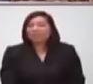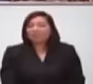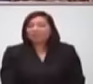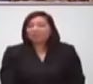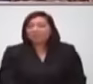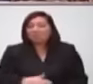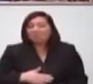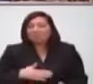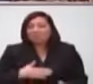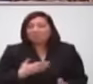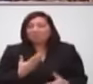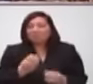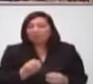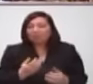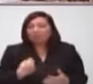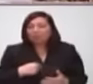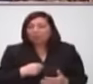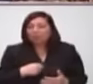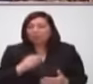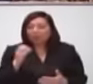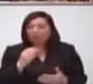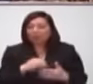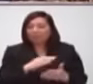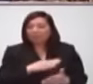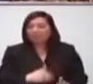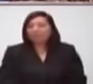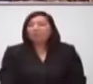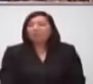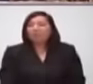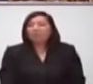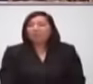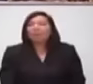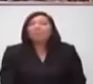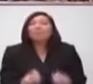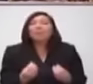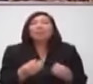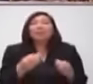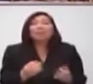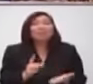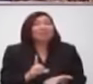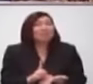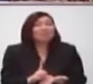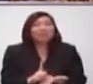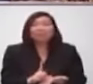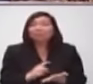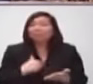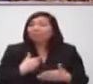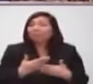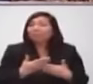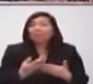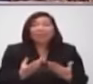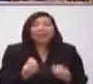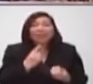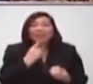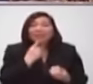una posibilidad, y por supuesto que nosotros hemos opinado a favor. ¿Por qué? Porque la verdad es que Lima no tiene una continuidad urbana,